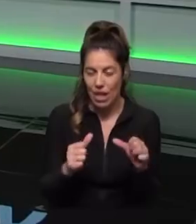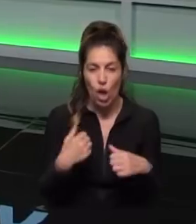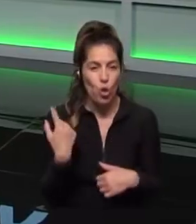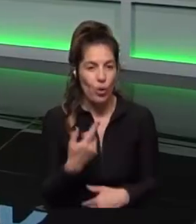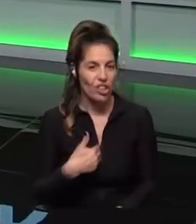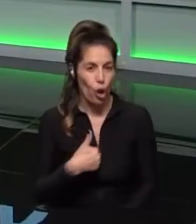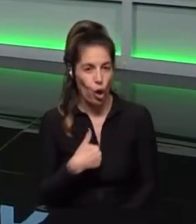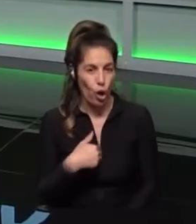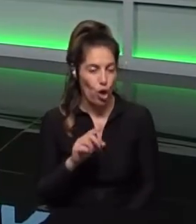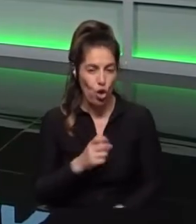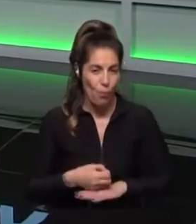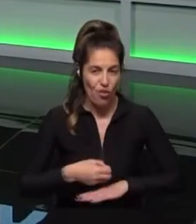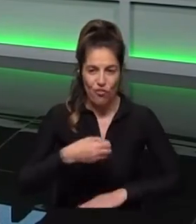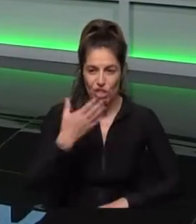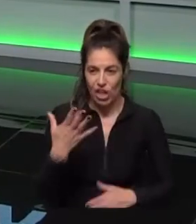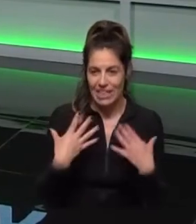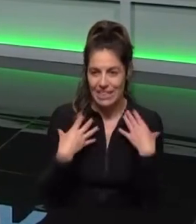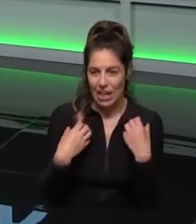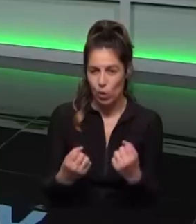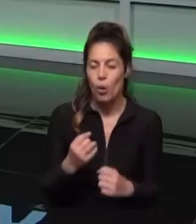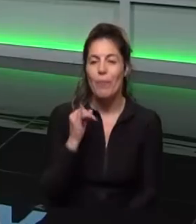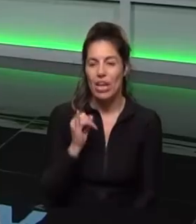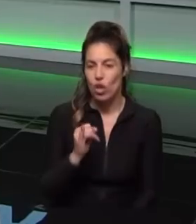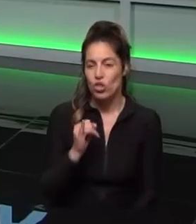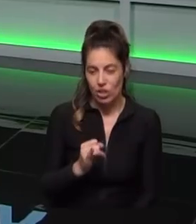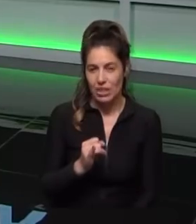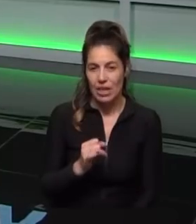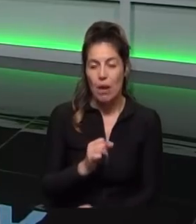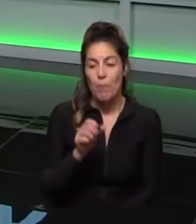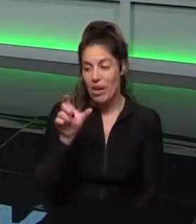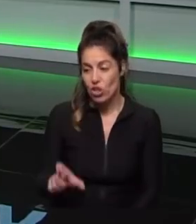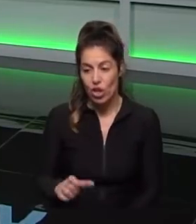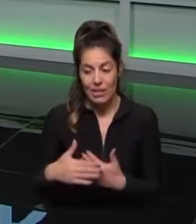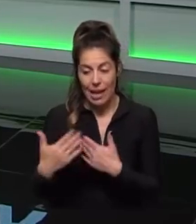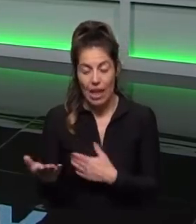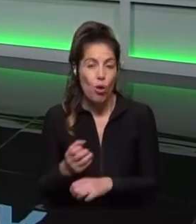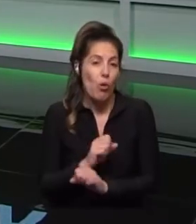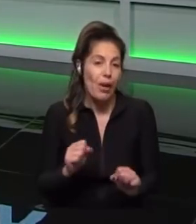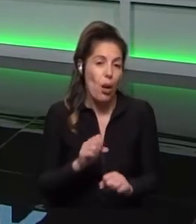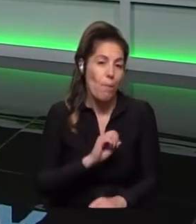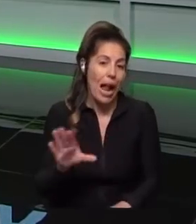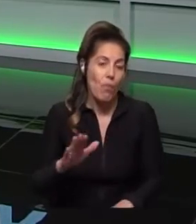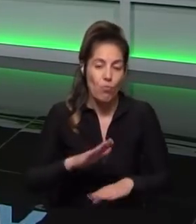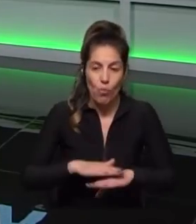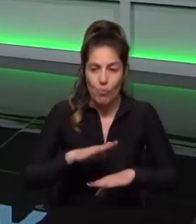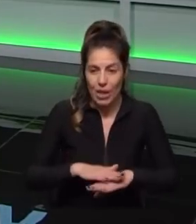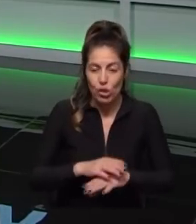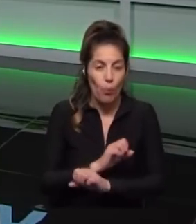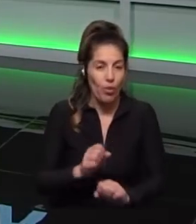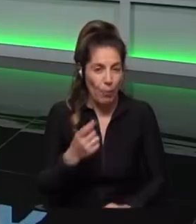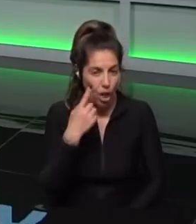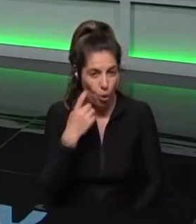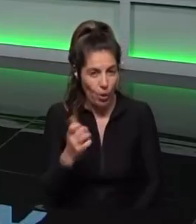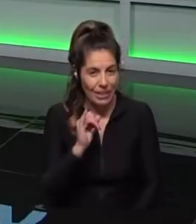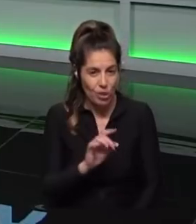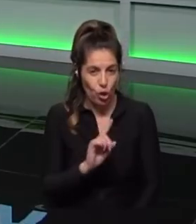lugar que no somos profesionales de la salud pero que sí tenemos gente a nuestro lado que por ahí está pasando por un mal momento podamos identificarlo o